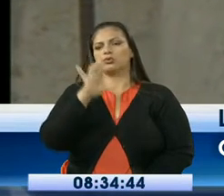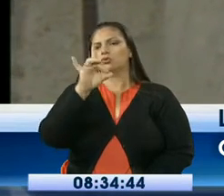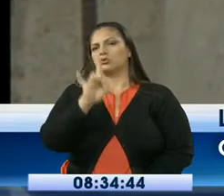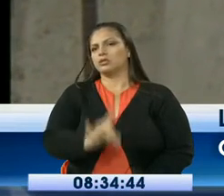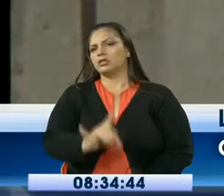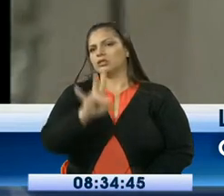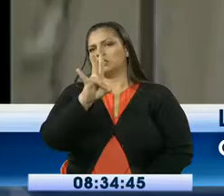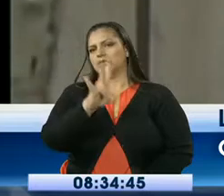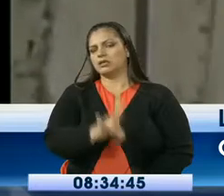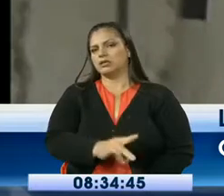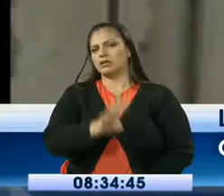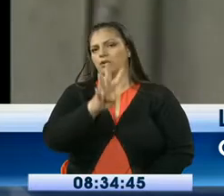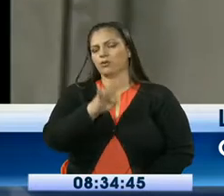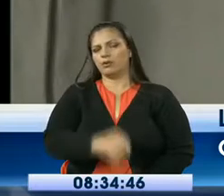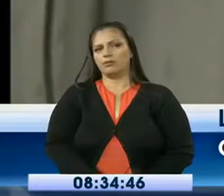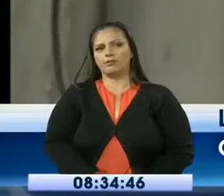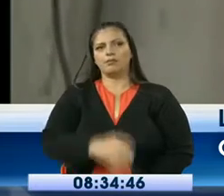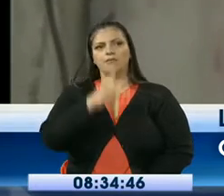P011874.